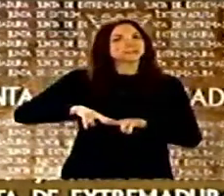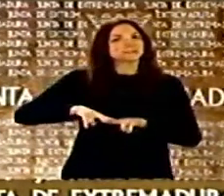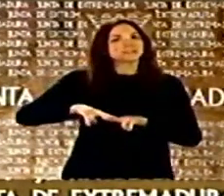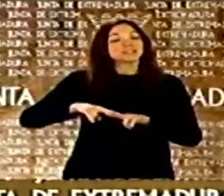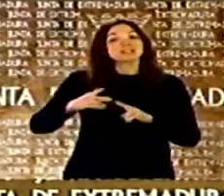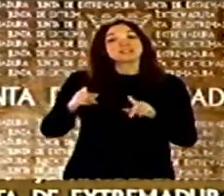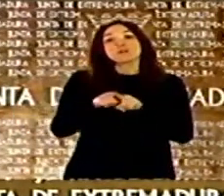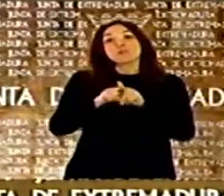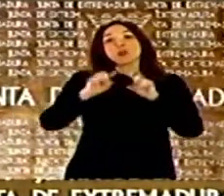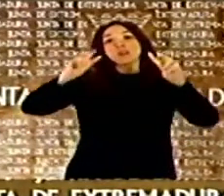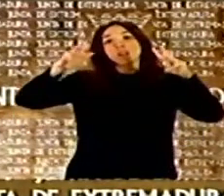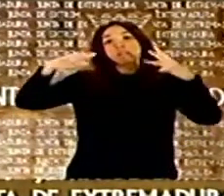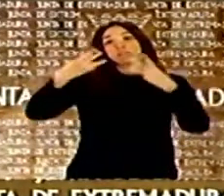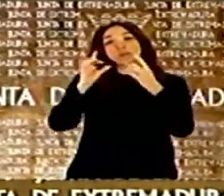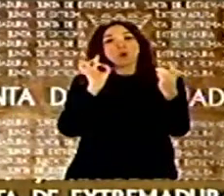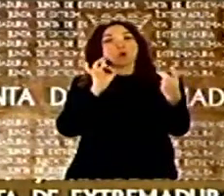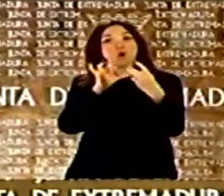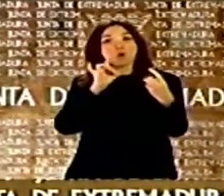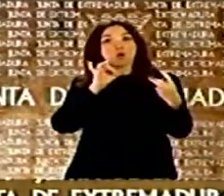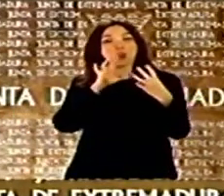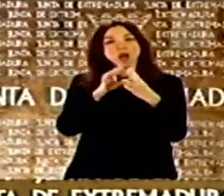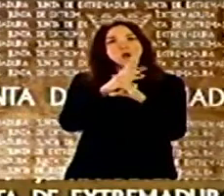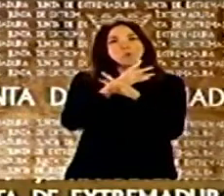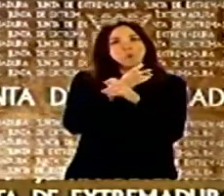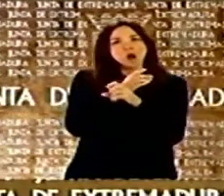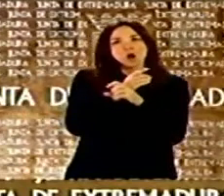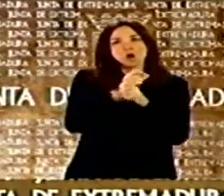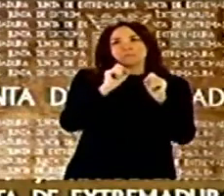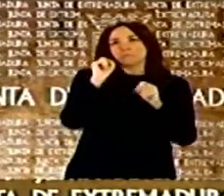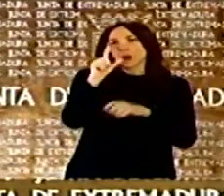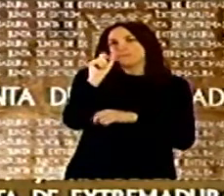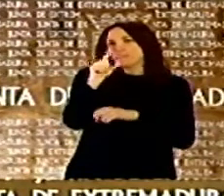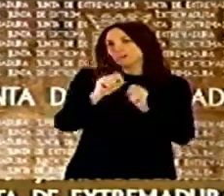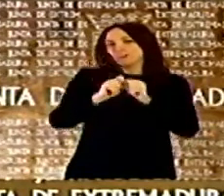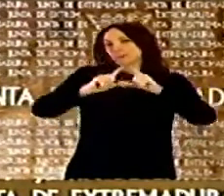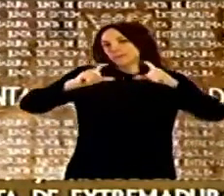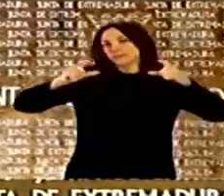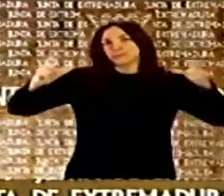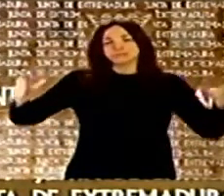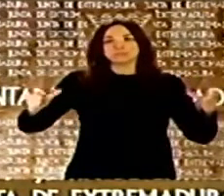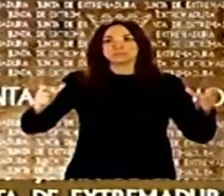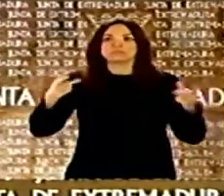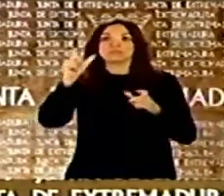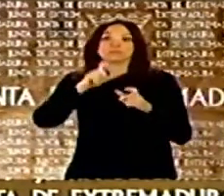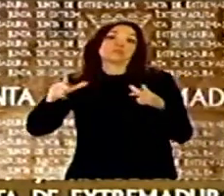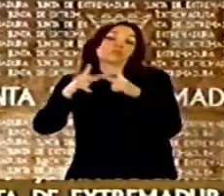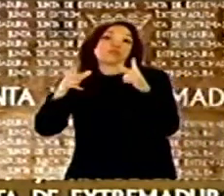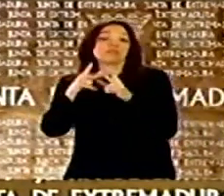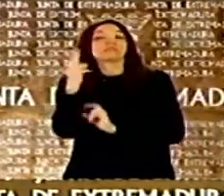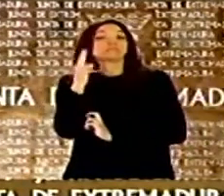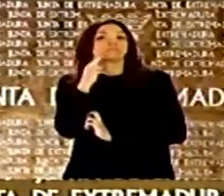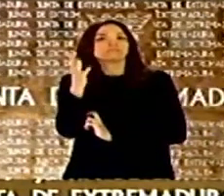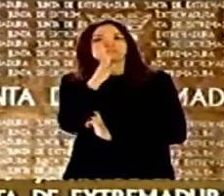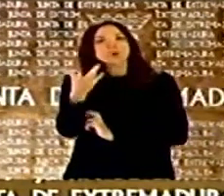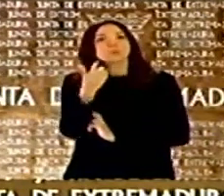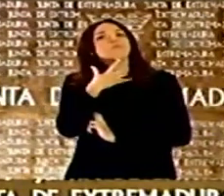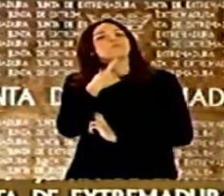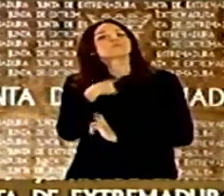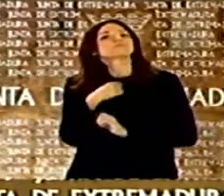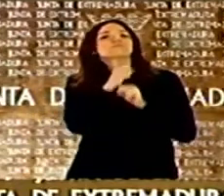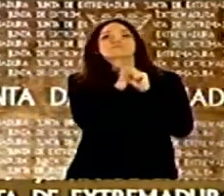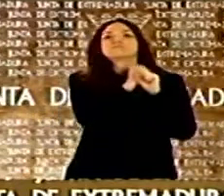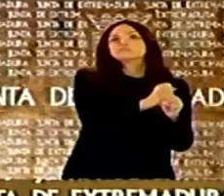online, el incremento de establecimientos de juego y la consiguiente alarma social ante el riesgo de conductas adictivas, sobre todo en menores y